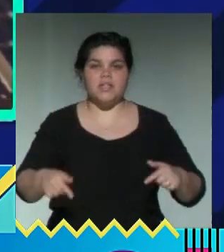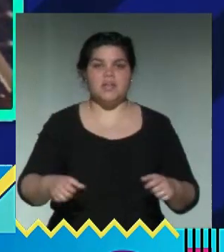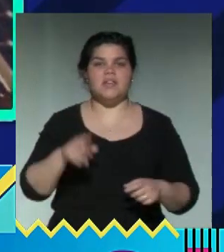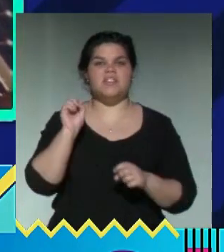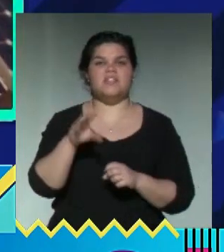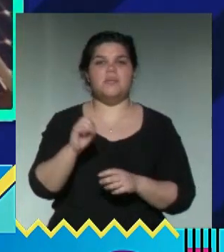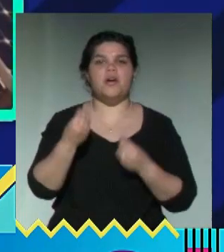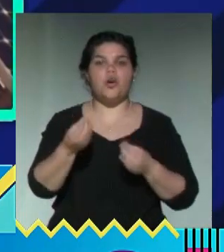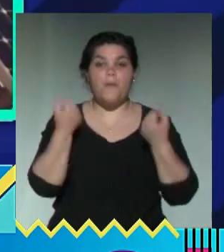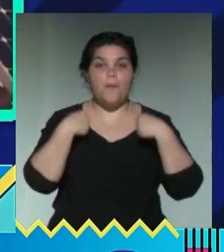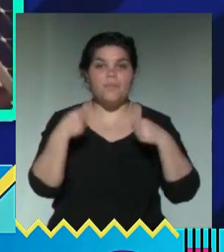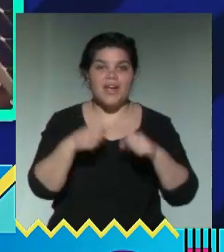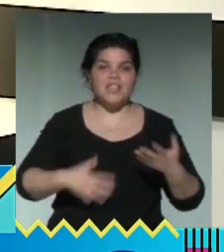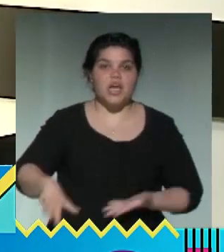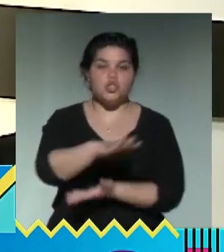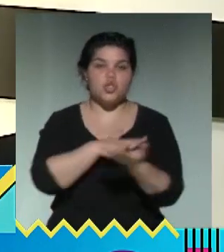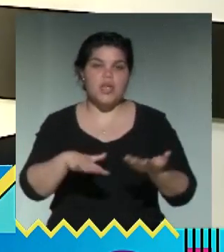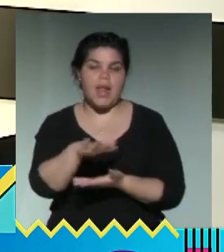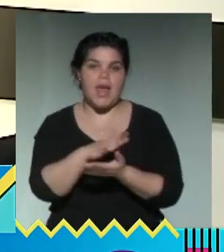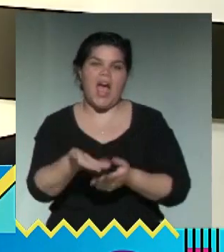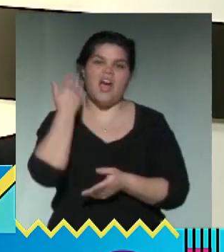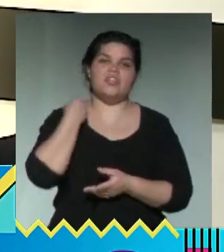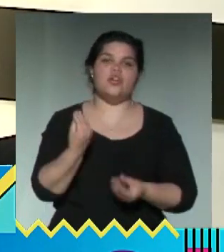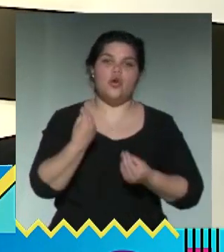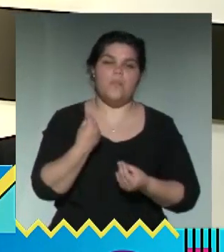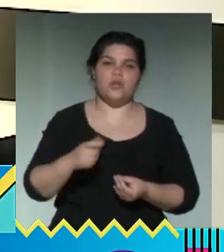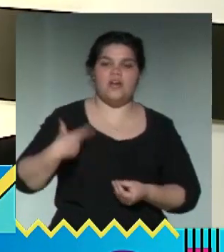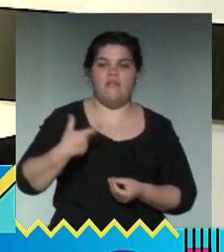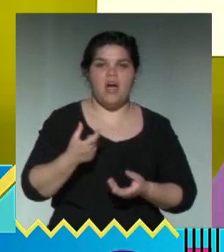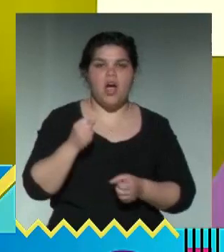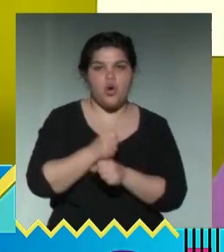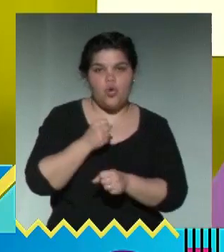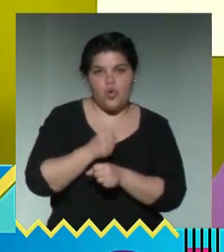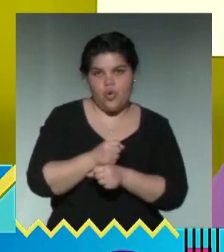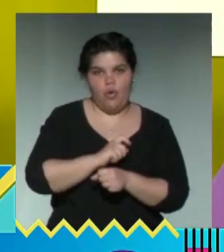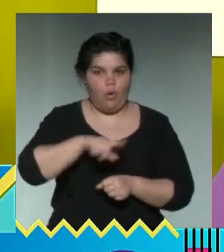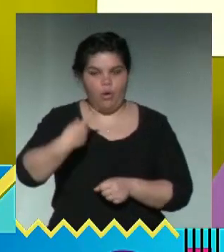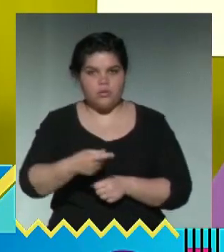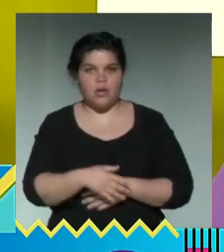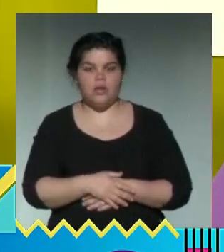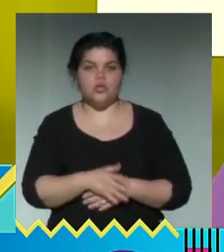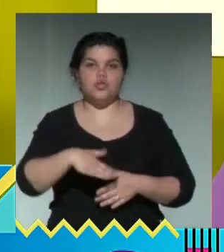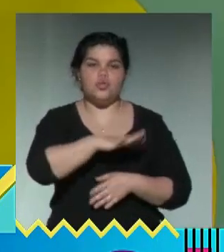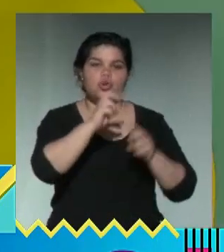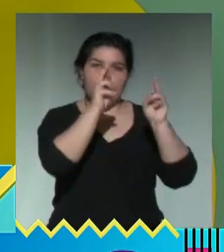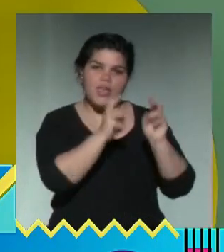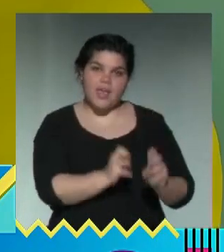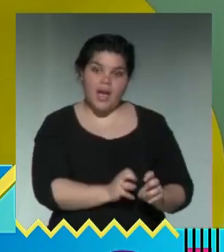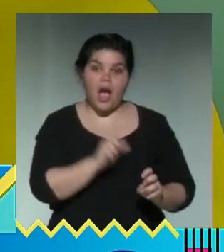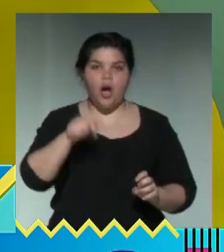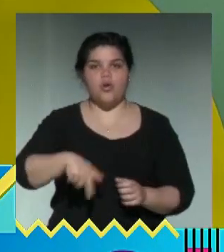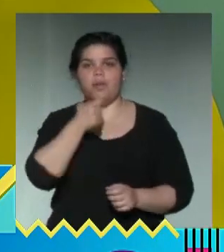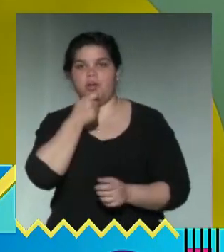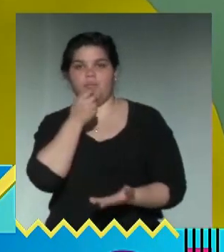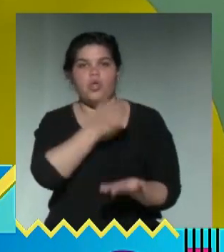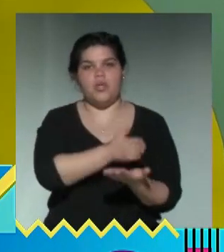educativa, que la tenía solamente antes sociología o trabajo social. Pero ahora, los nuevos planes que se hagan en ingeniería, por ejemplo, o en derecho,